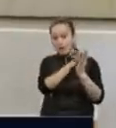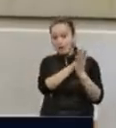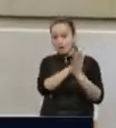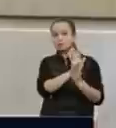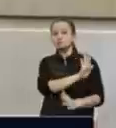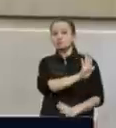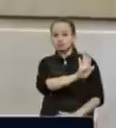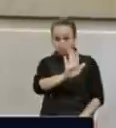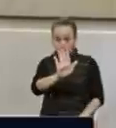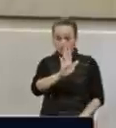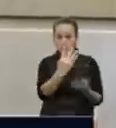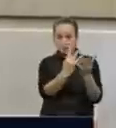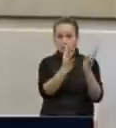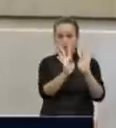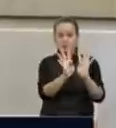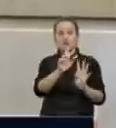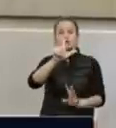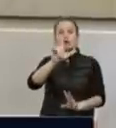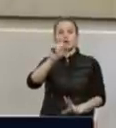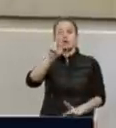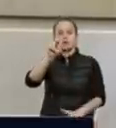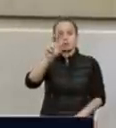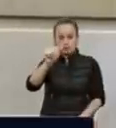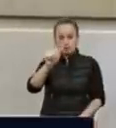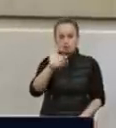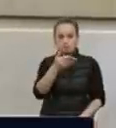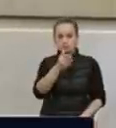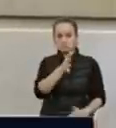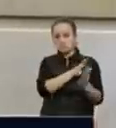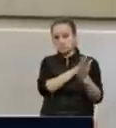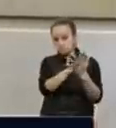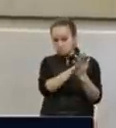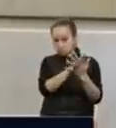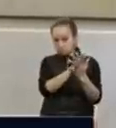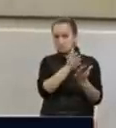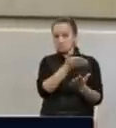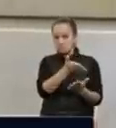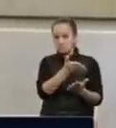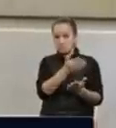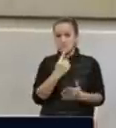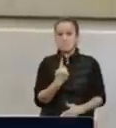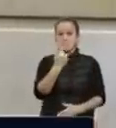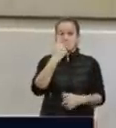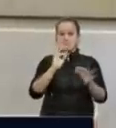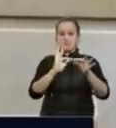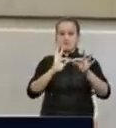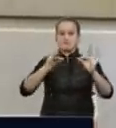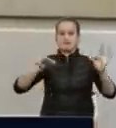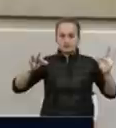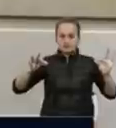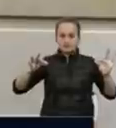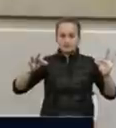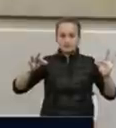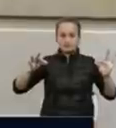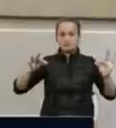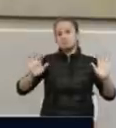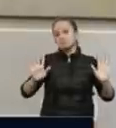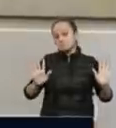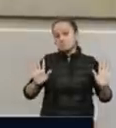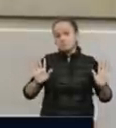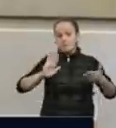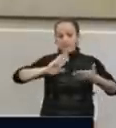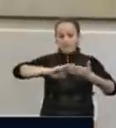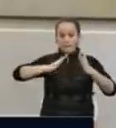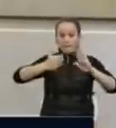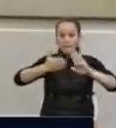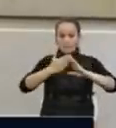lo decía el senador Luna, tal vez su primera frase, la paz ni